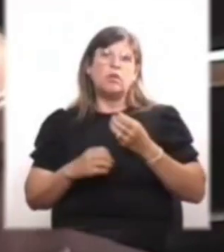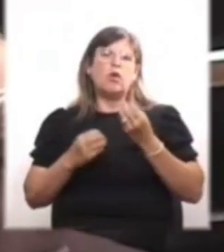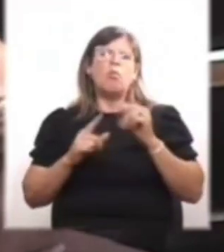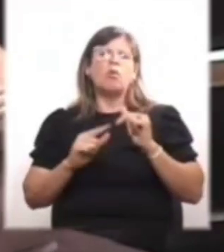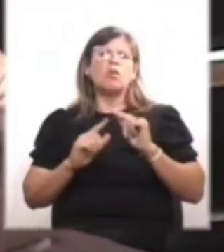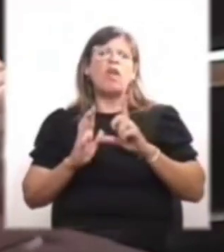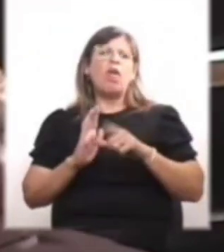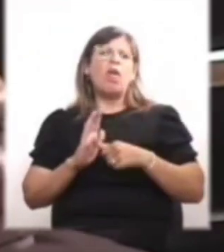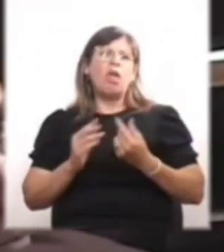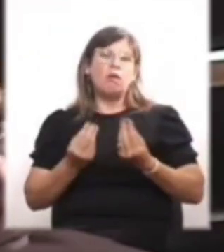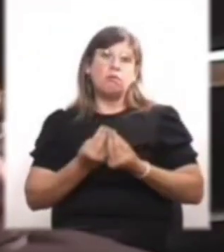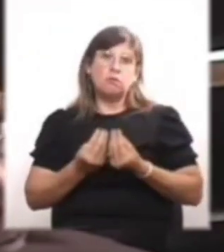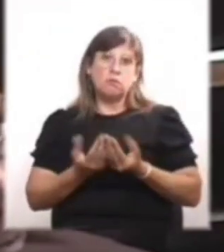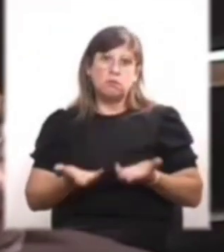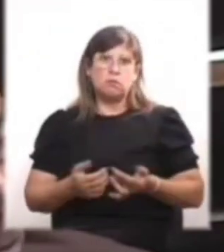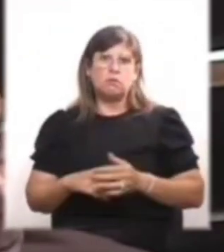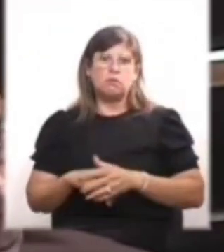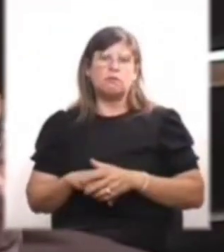tardaste tanto?